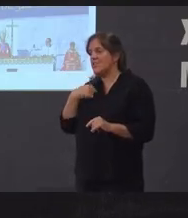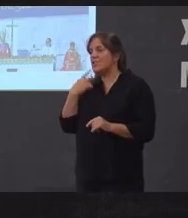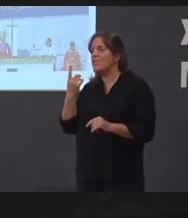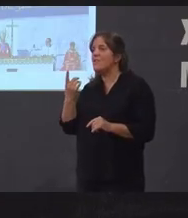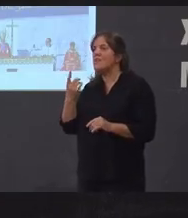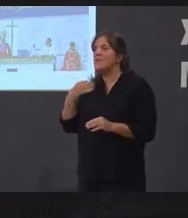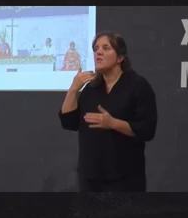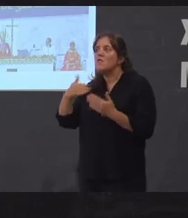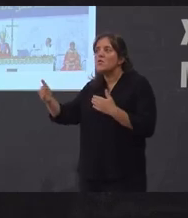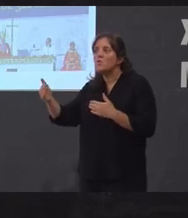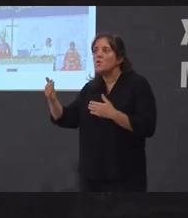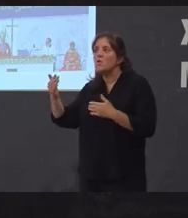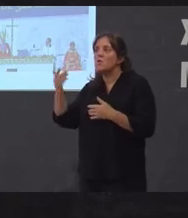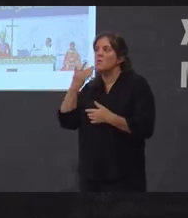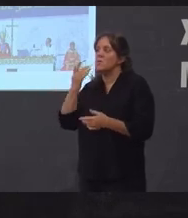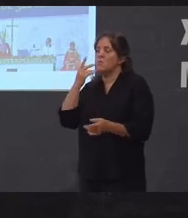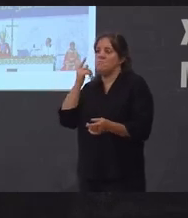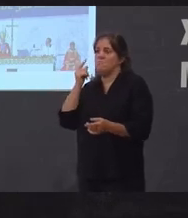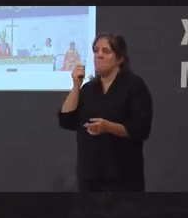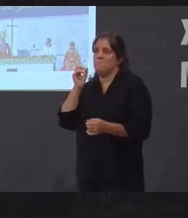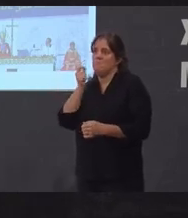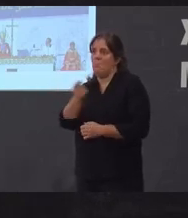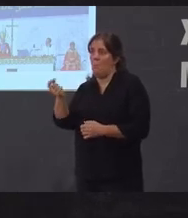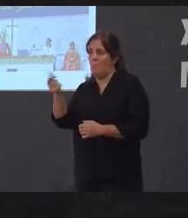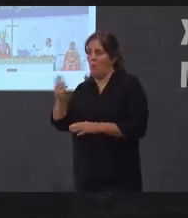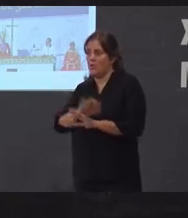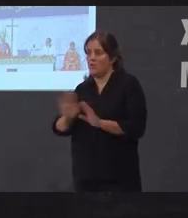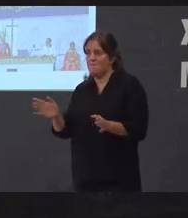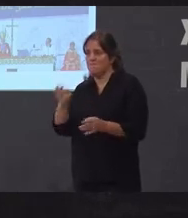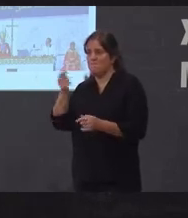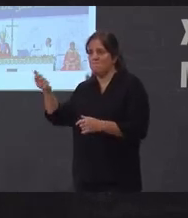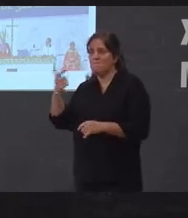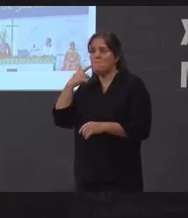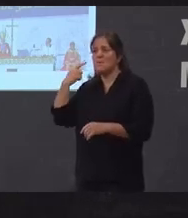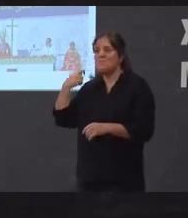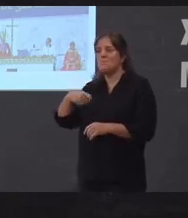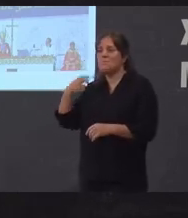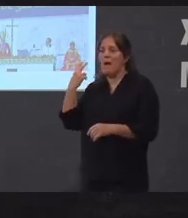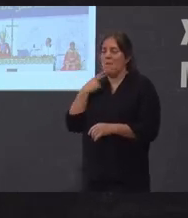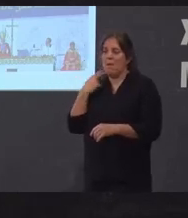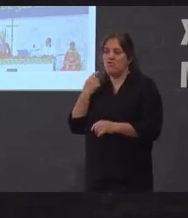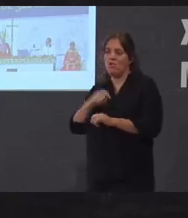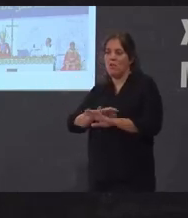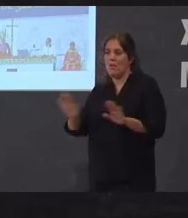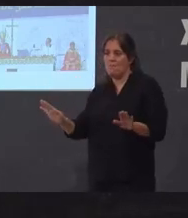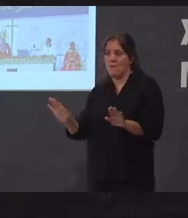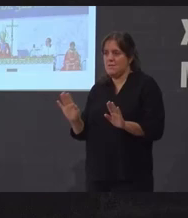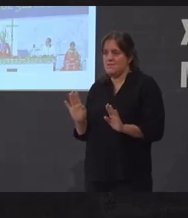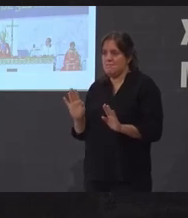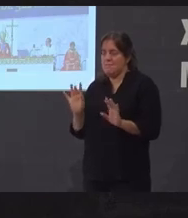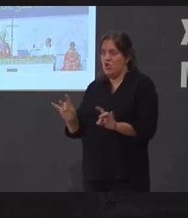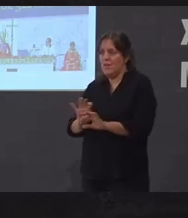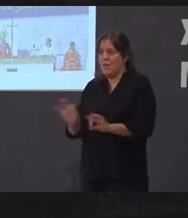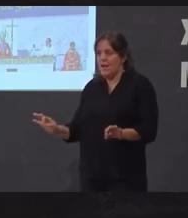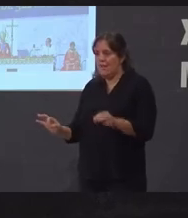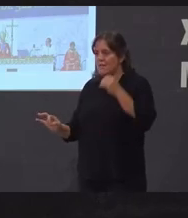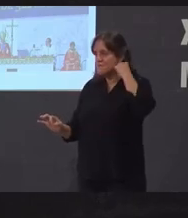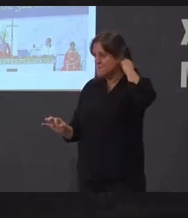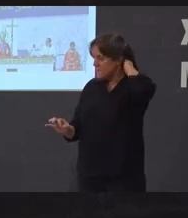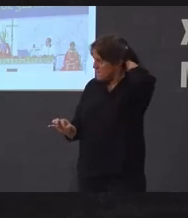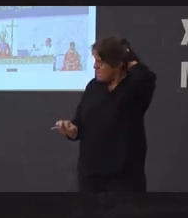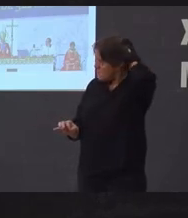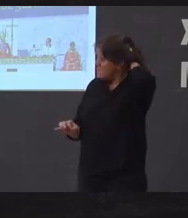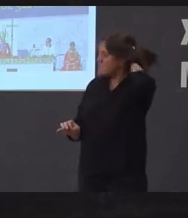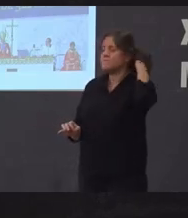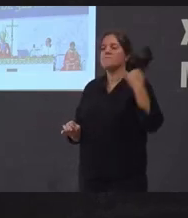Visos de futuro? Pois moi poucos, sobre todo, que me paguen a pensión, que non se mova nada. É dicir, iso marca